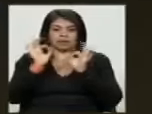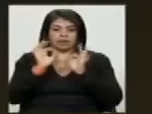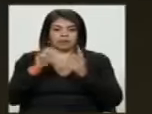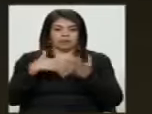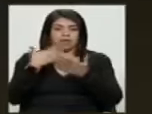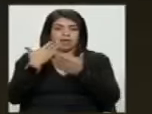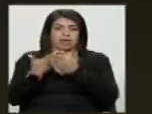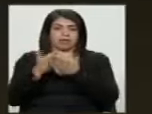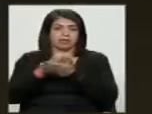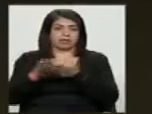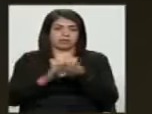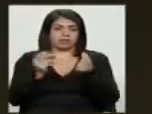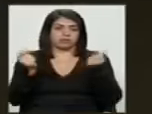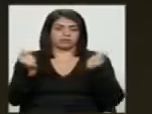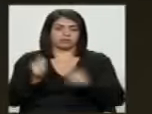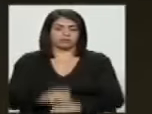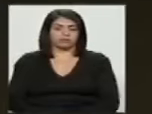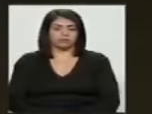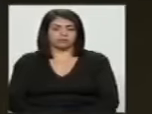Hasta tanto se resuelve.